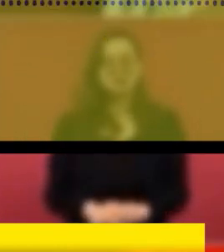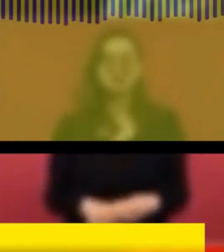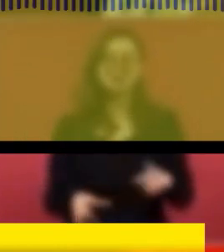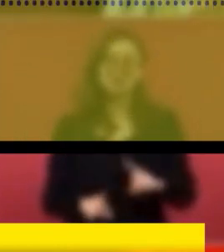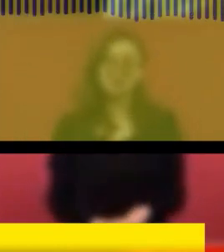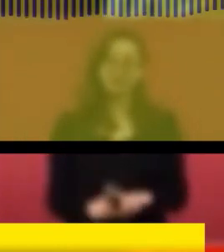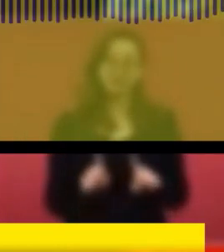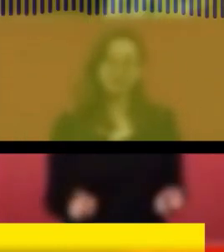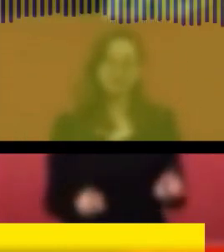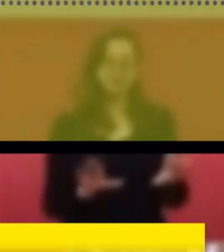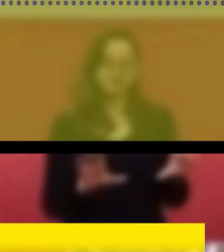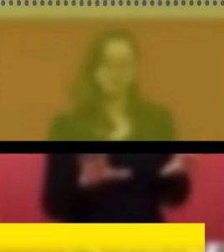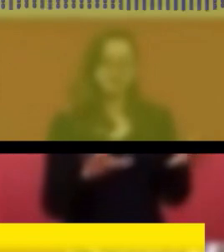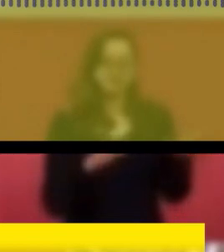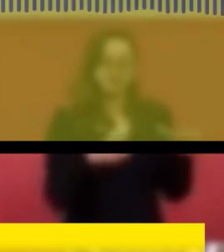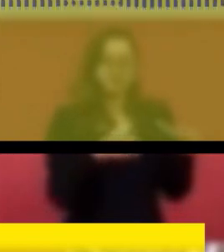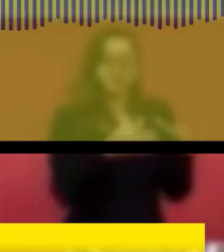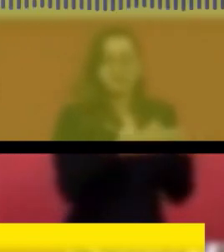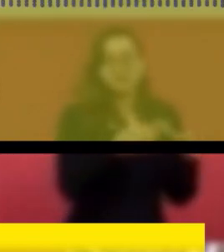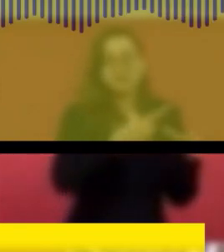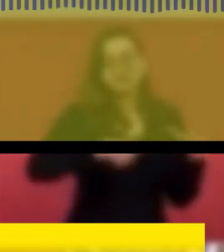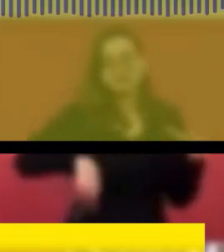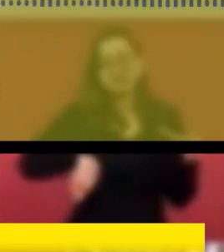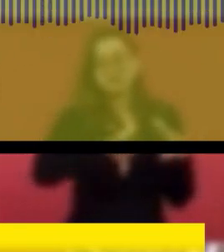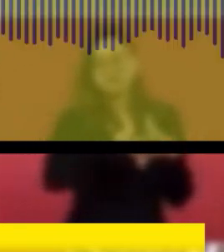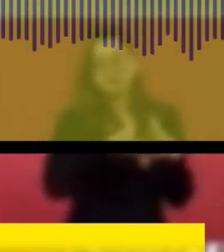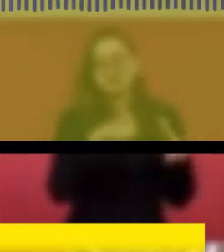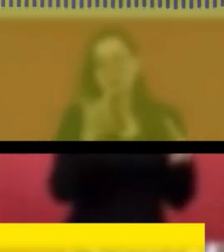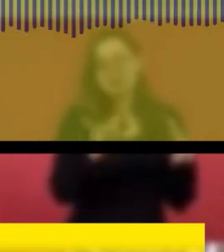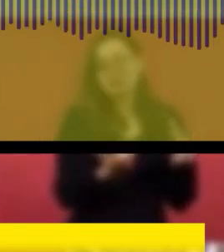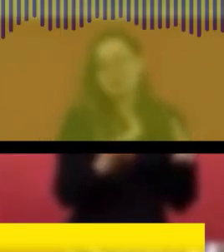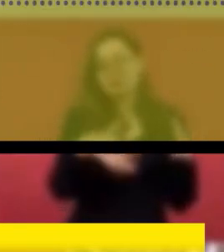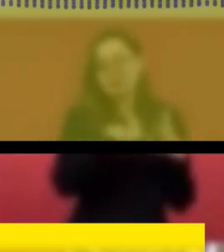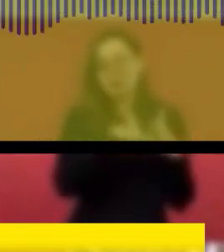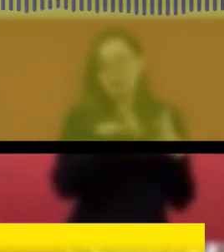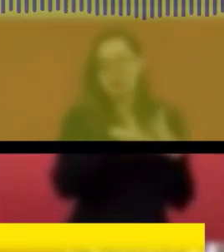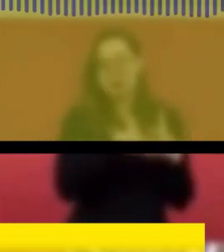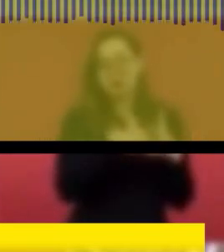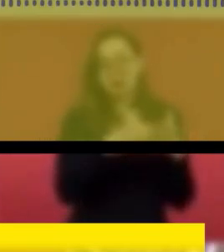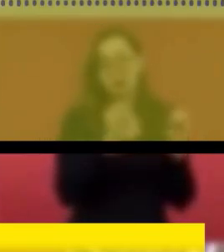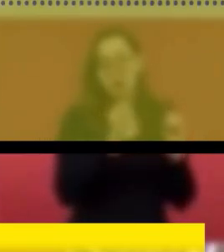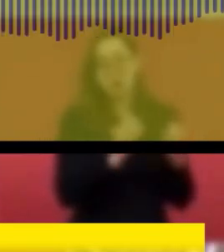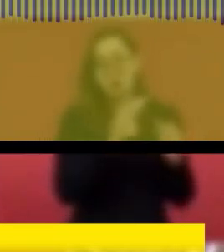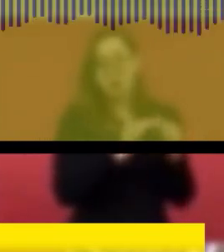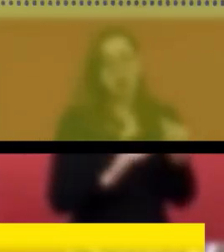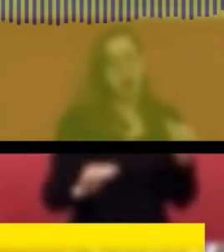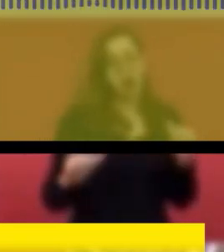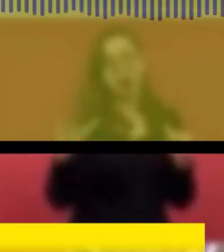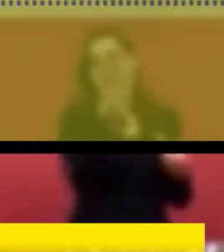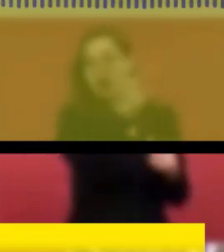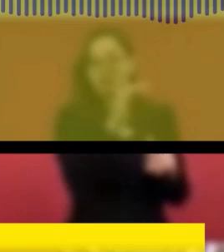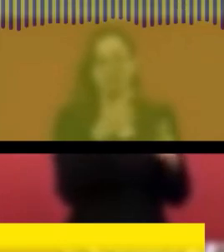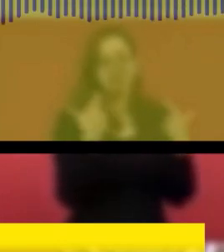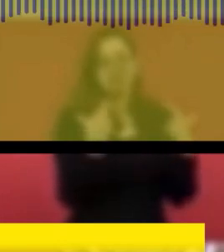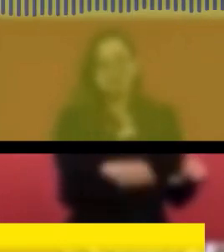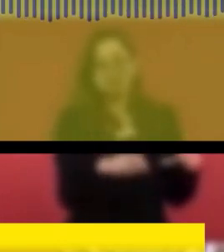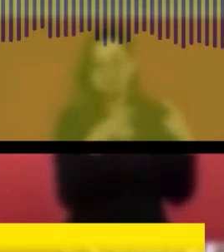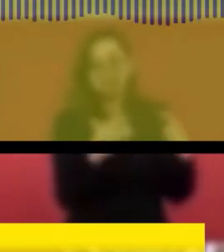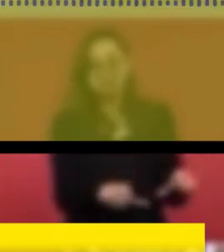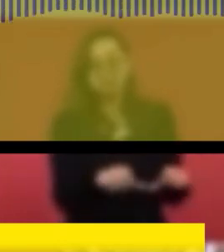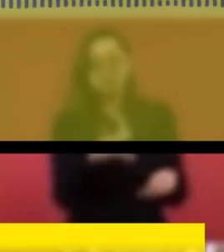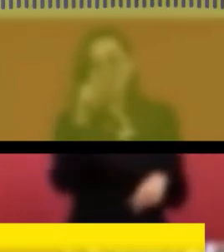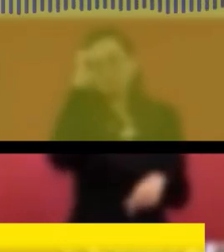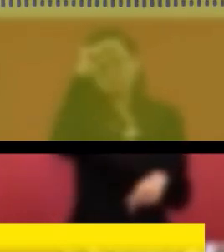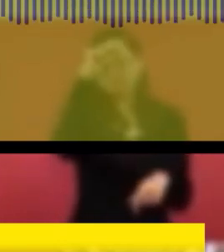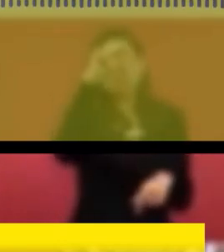que se produjeron en Chile, que llevaron, por ejemplo, a la destrucción del Metro de Santiago, que es una verdadera joya en